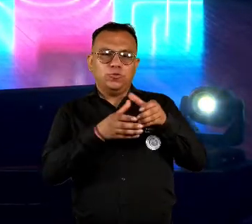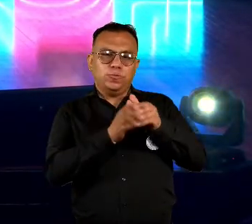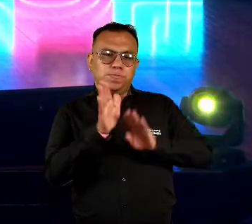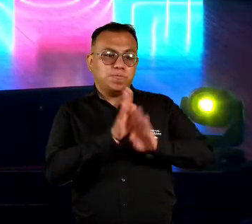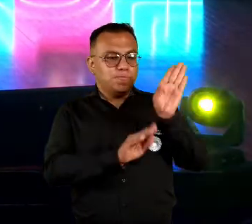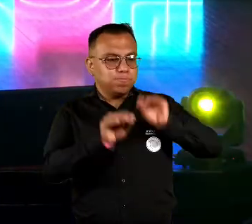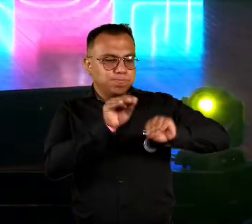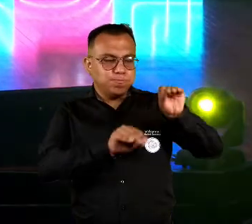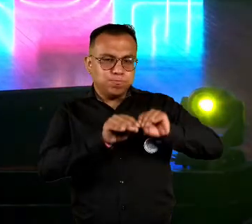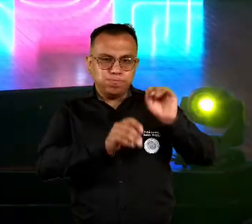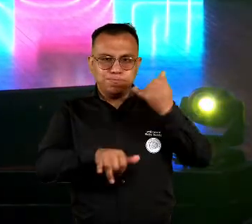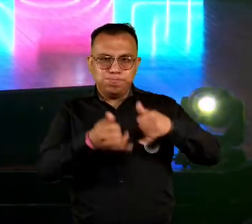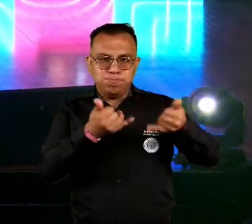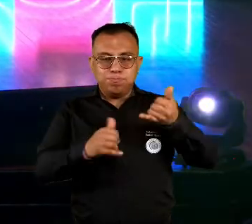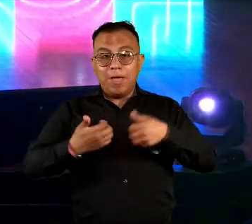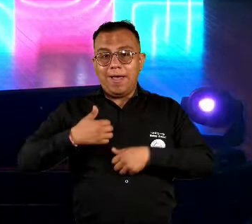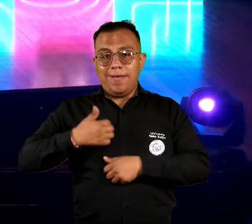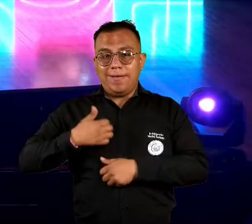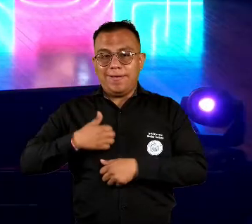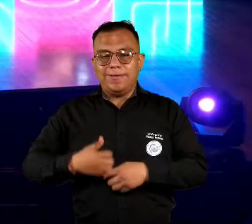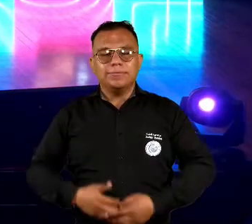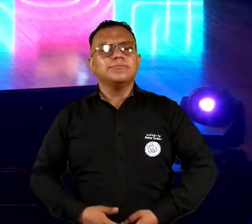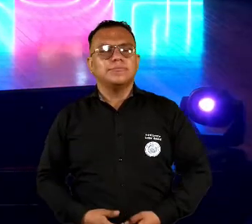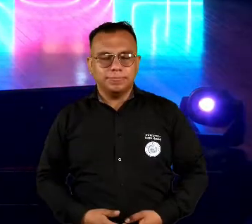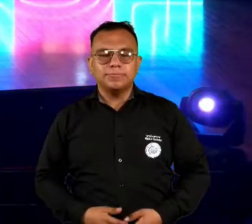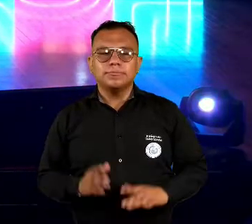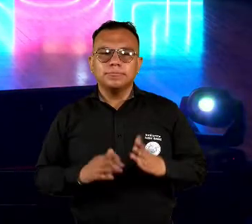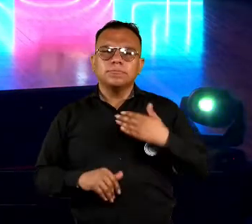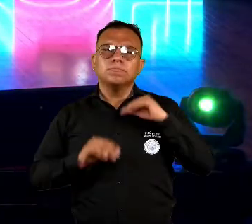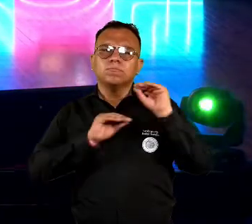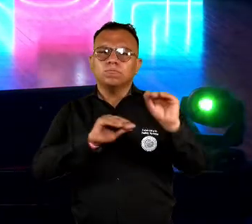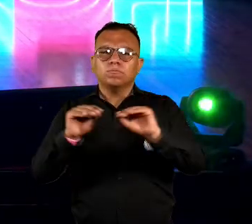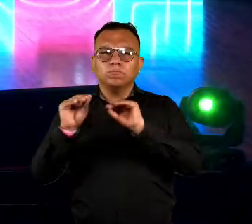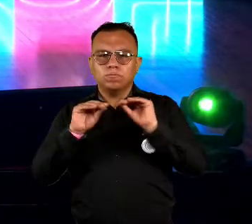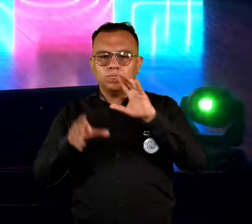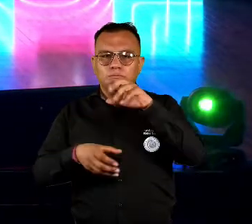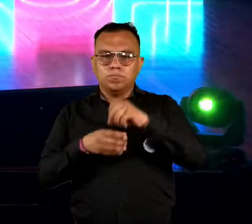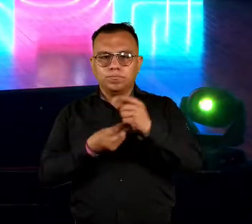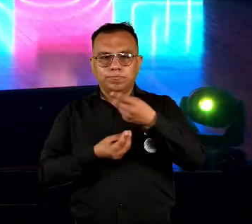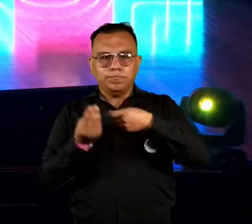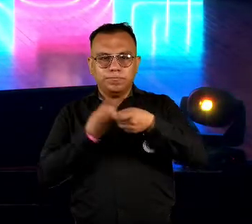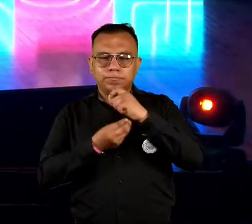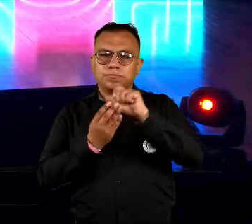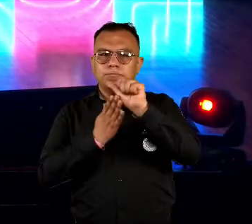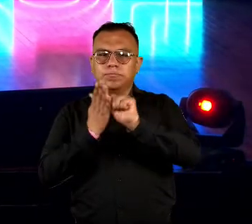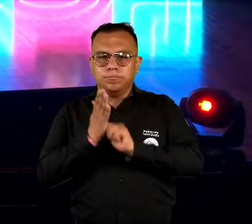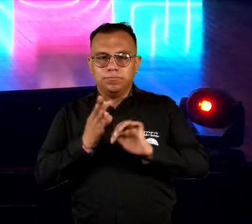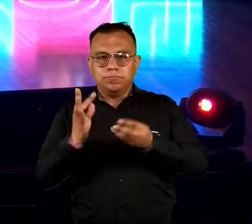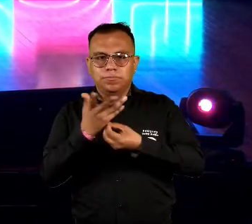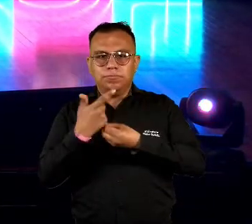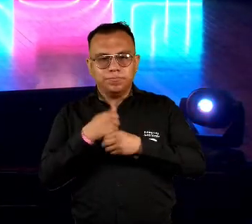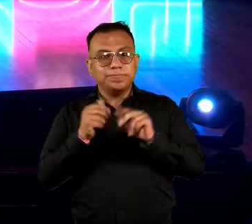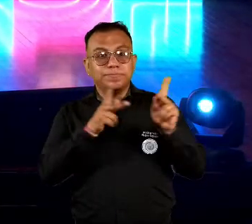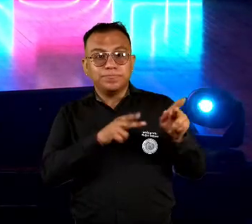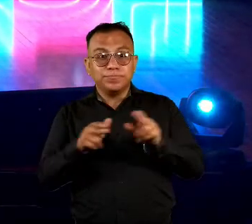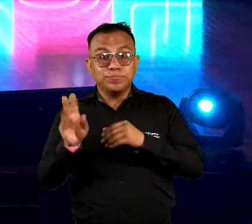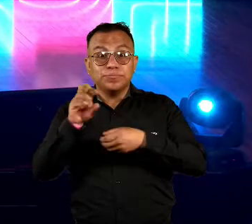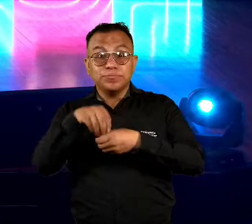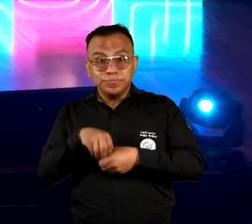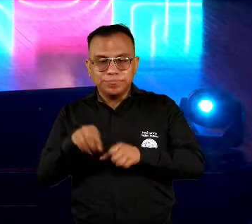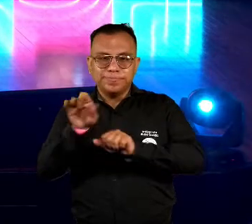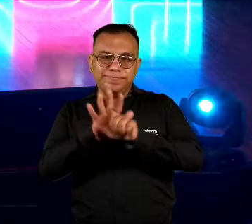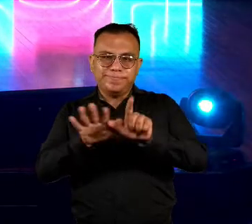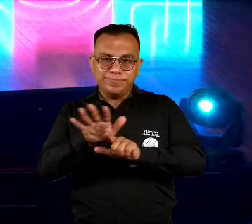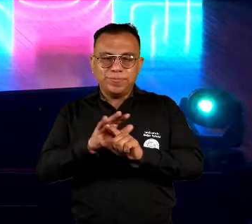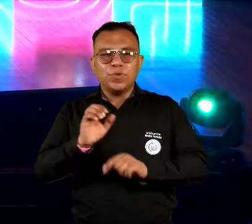desarrolladores de videojuegos Argentina es directora académico en la diplomatura de diseño programación y arte en videojuegos en la universidad provincial